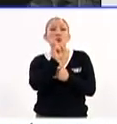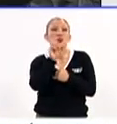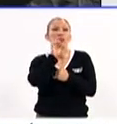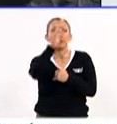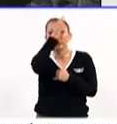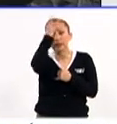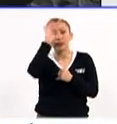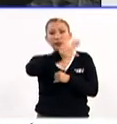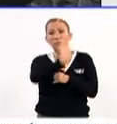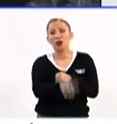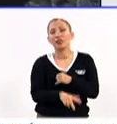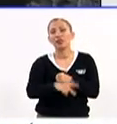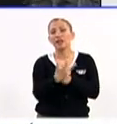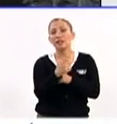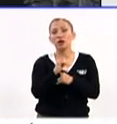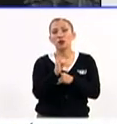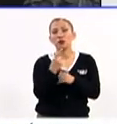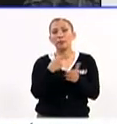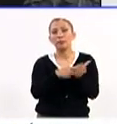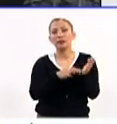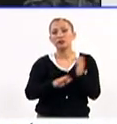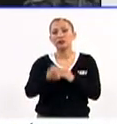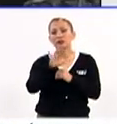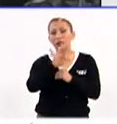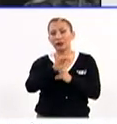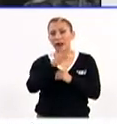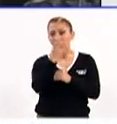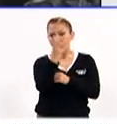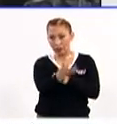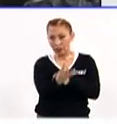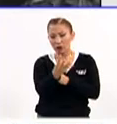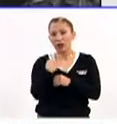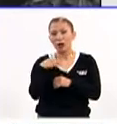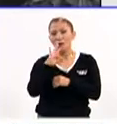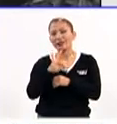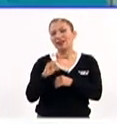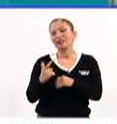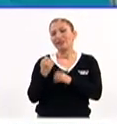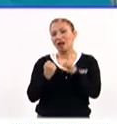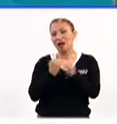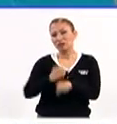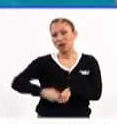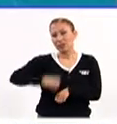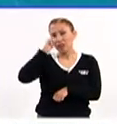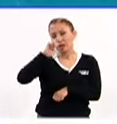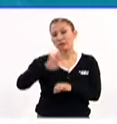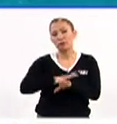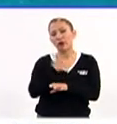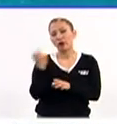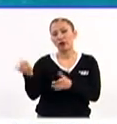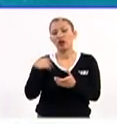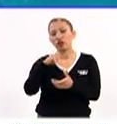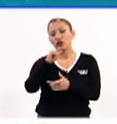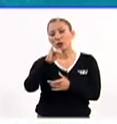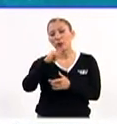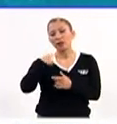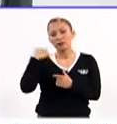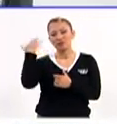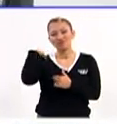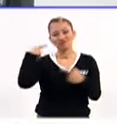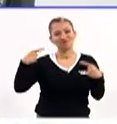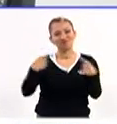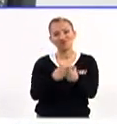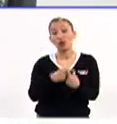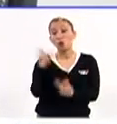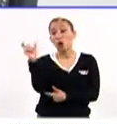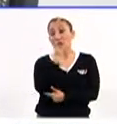artista, quien falleció el 13 de julio de 1954 a los 47 años de edad a causa de una trombosis pulmonar,